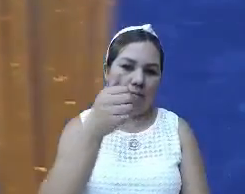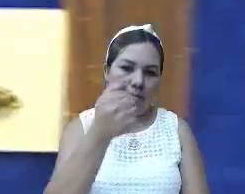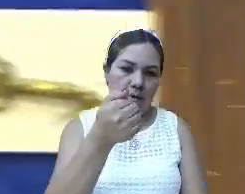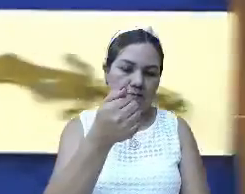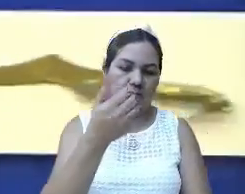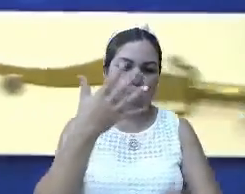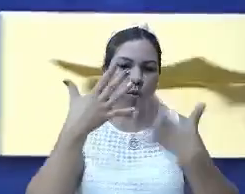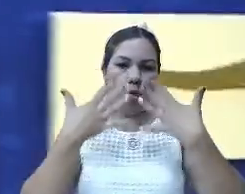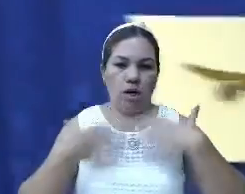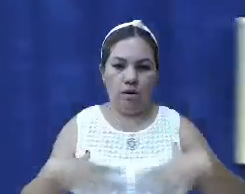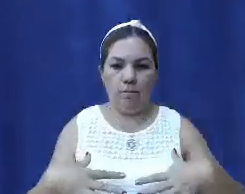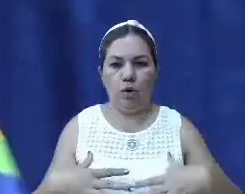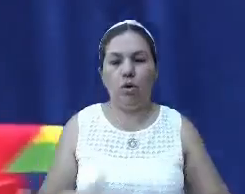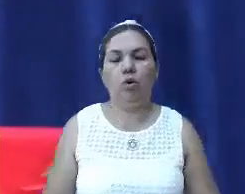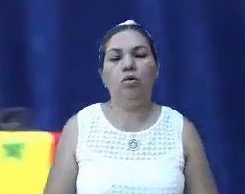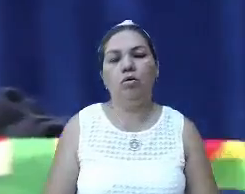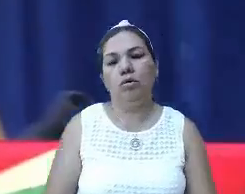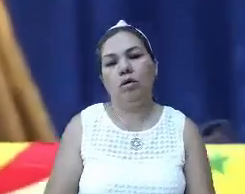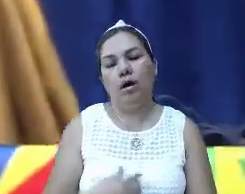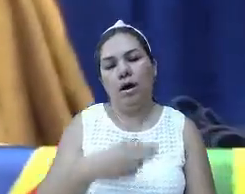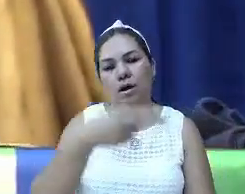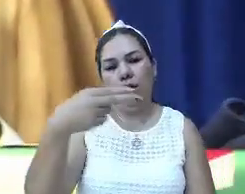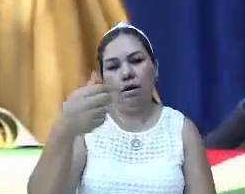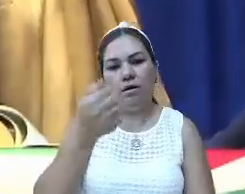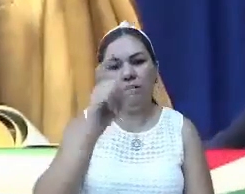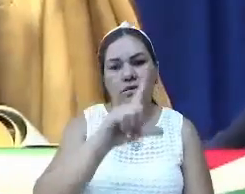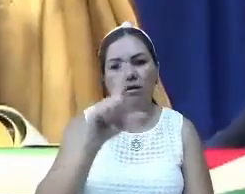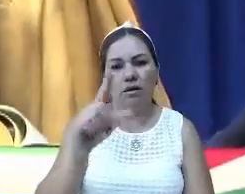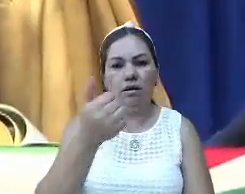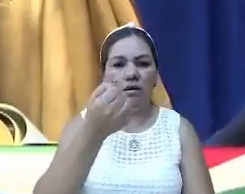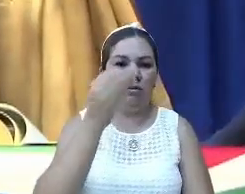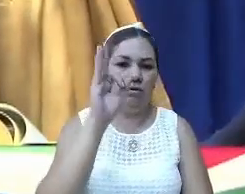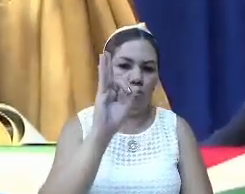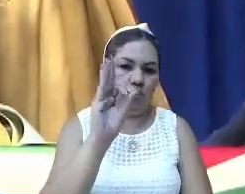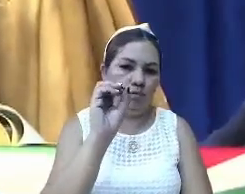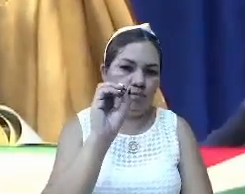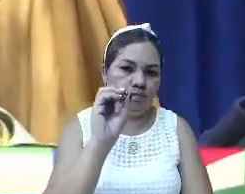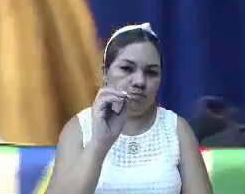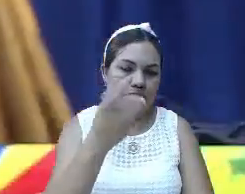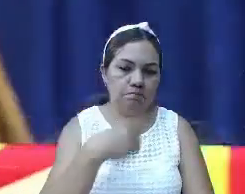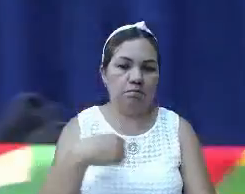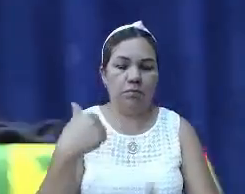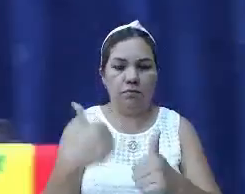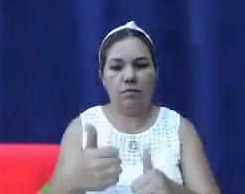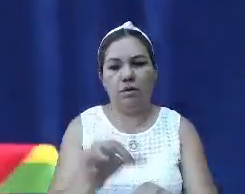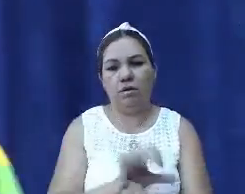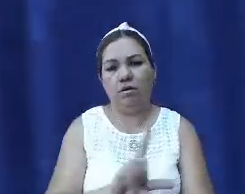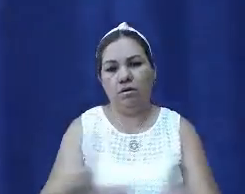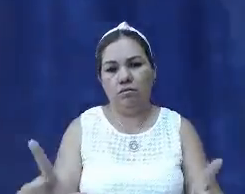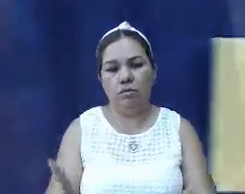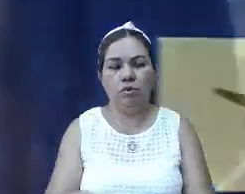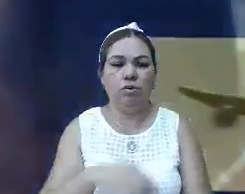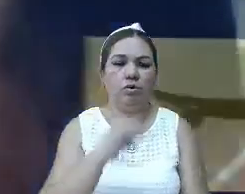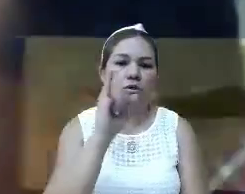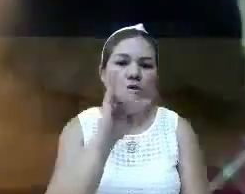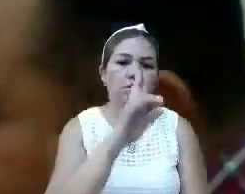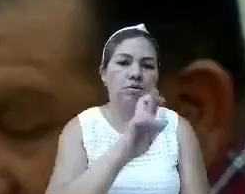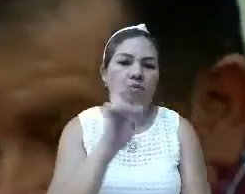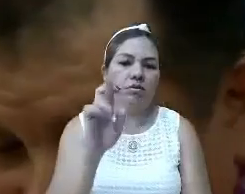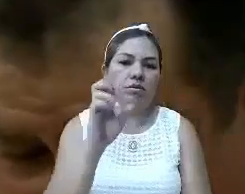para cuando el Señor Jesucristo venga. Mírala a tu vecino y decirle: hay que reparar el